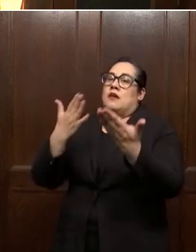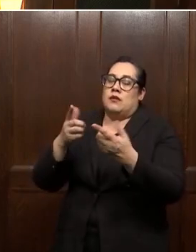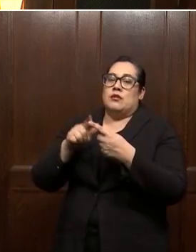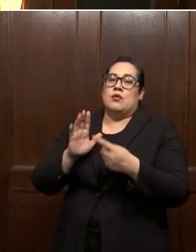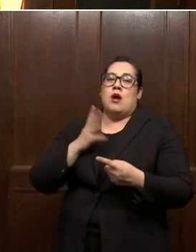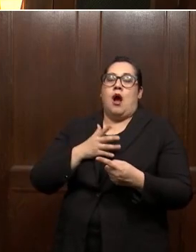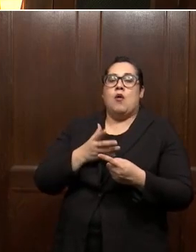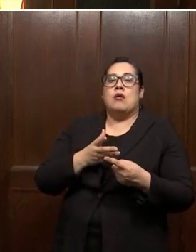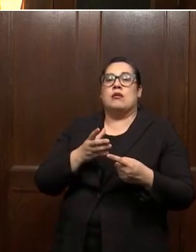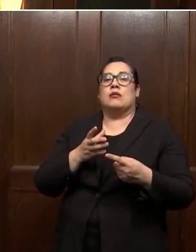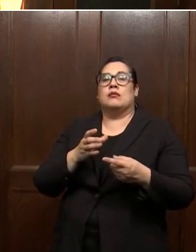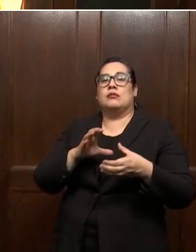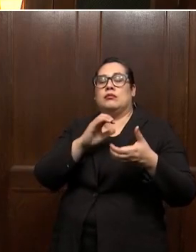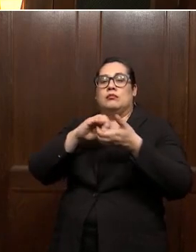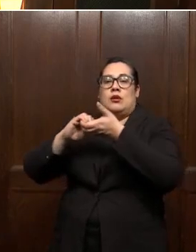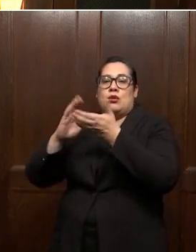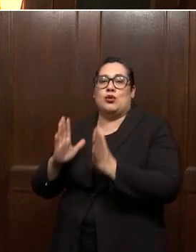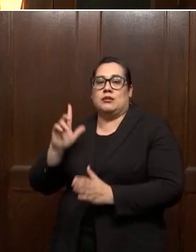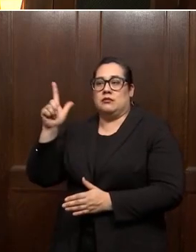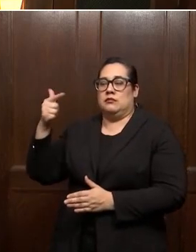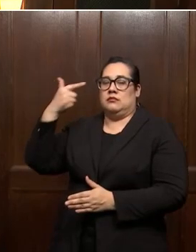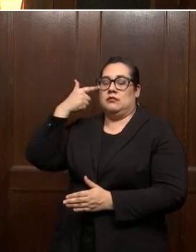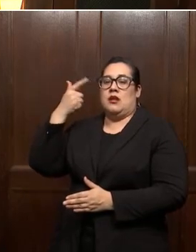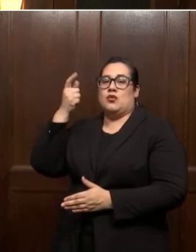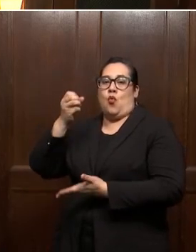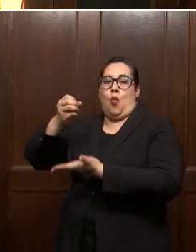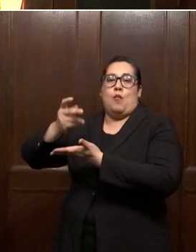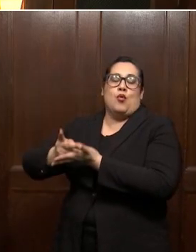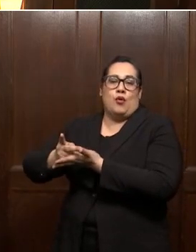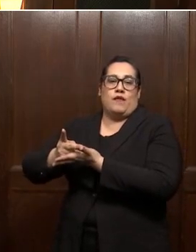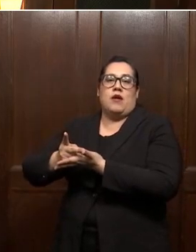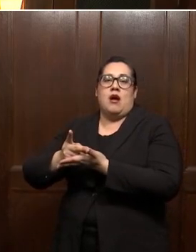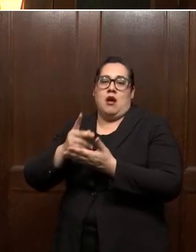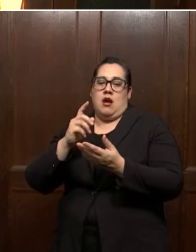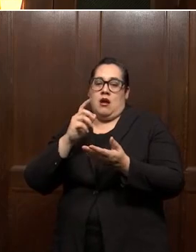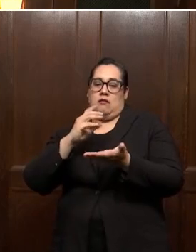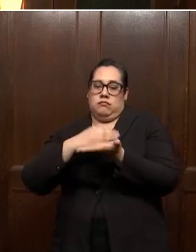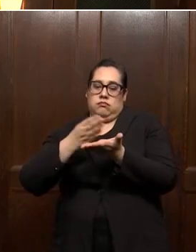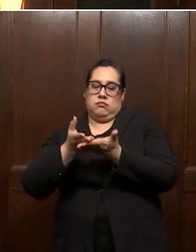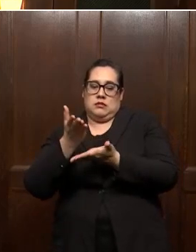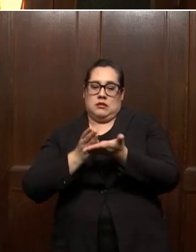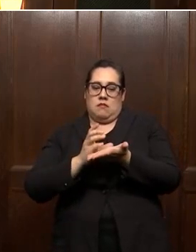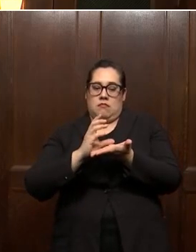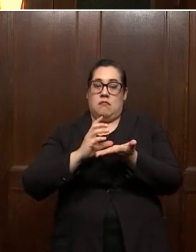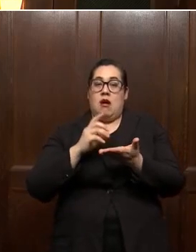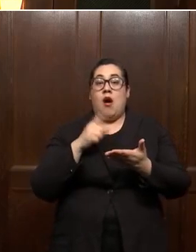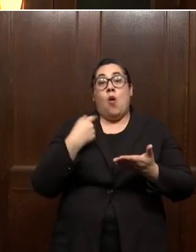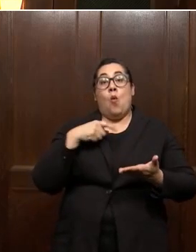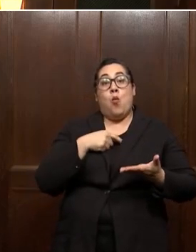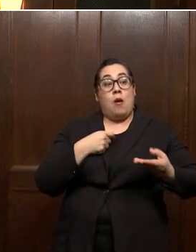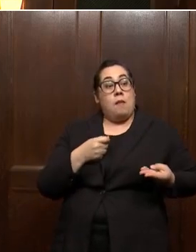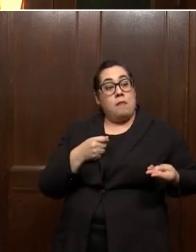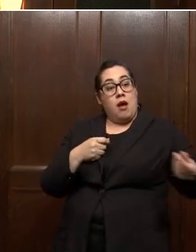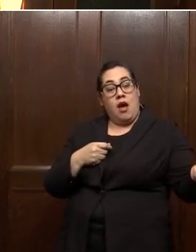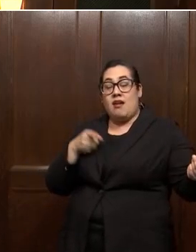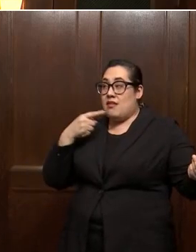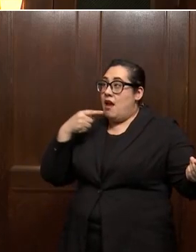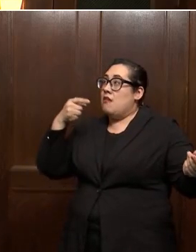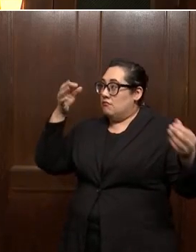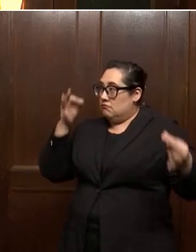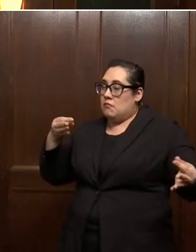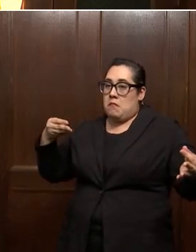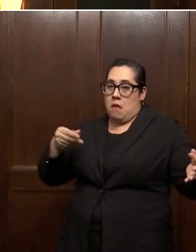nuestros socios en el gobierno federal por aprobar la remuneración de ciertos gastos relacionados a